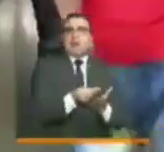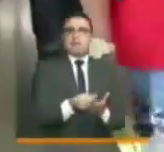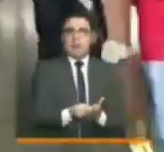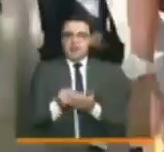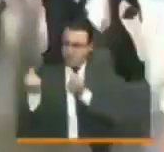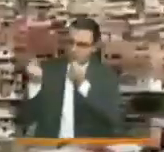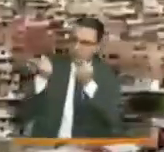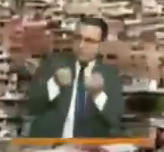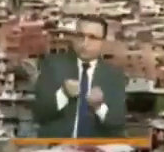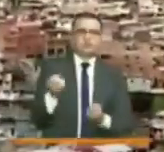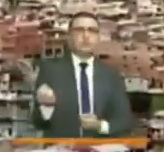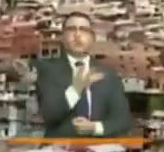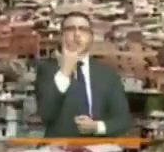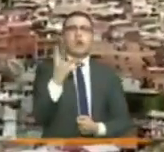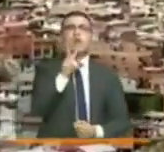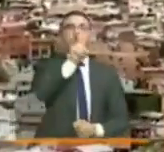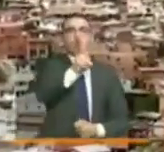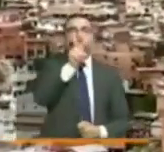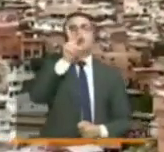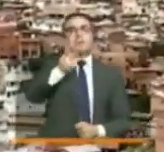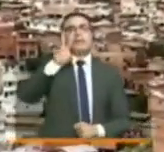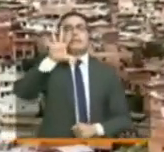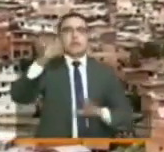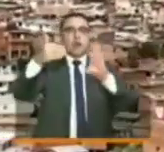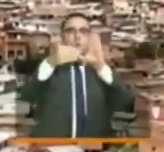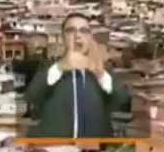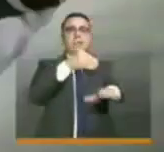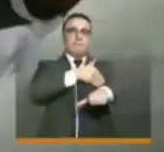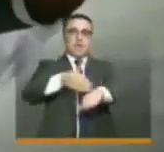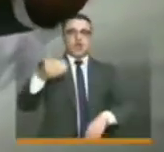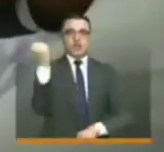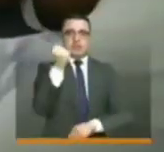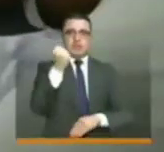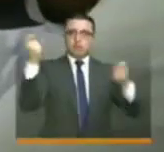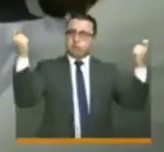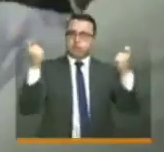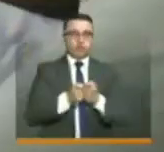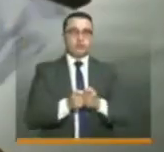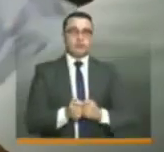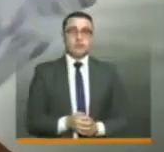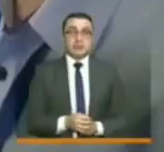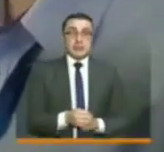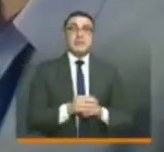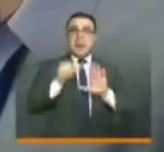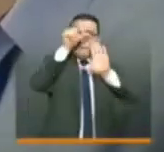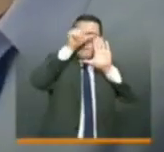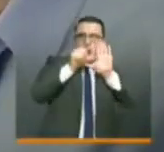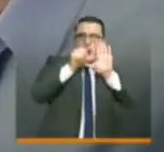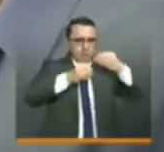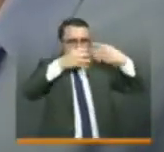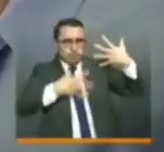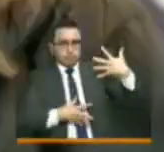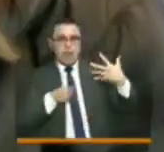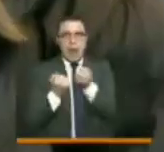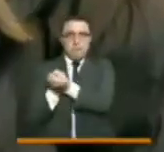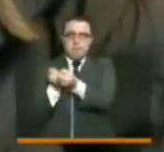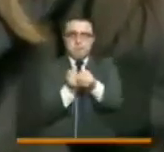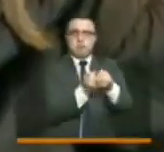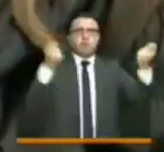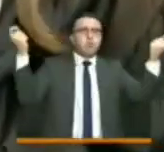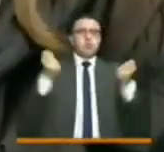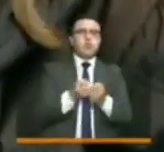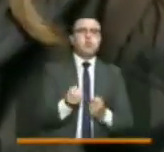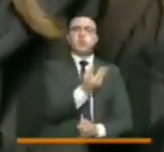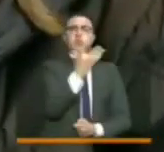que supera los 225 mil millones de pesos. Con todos estos programas se ha apoyado económicamente a más de